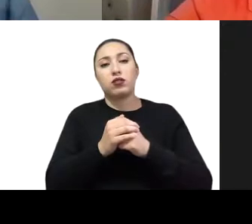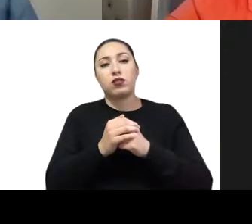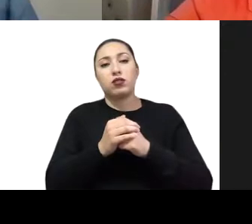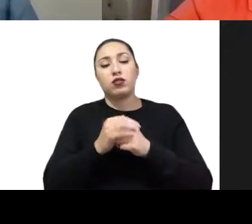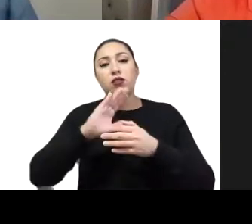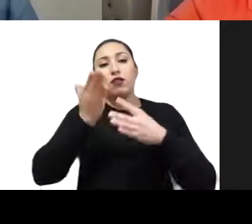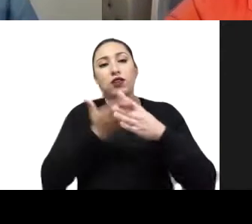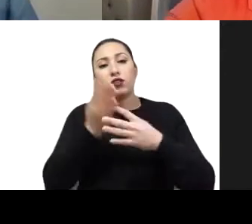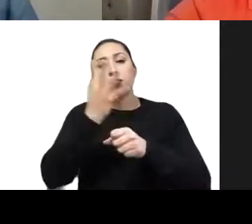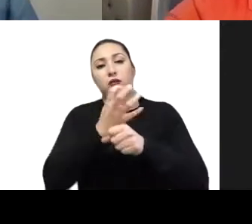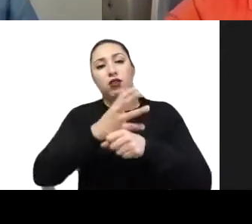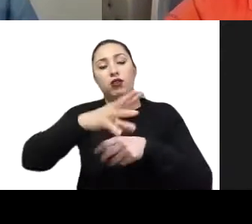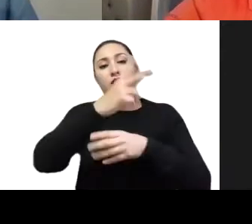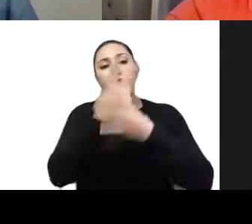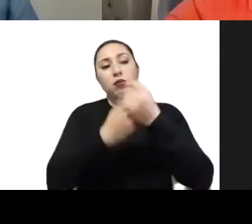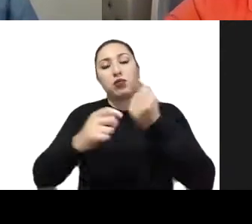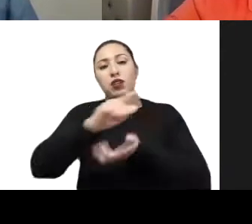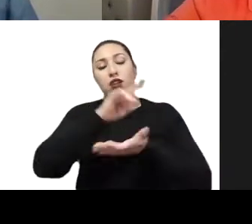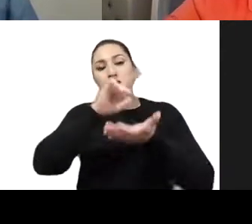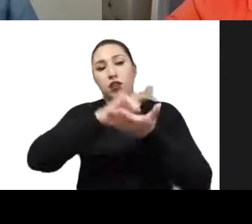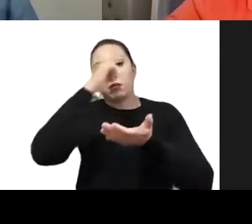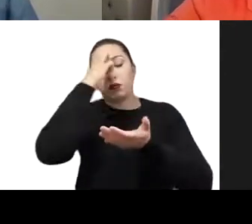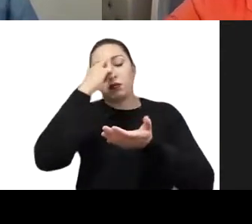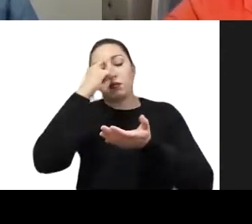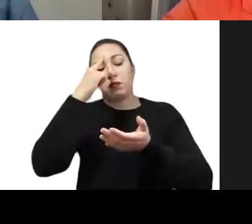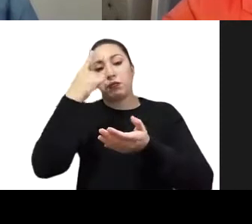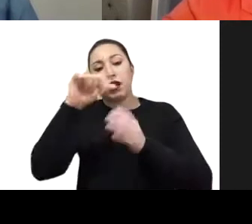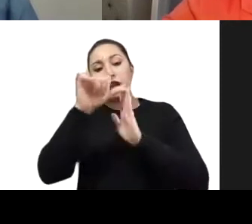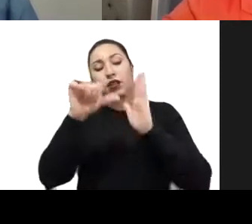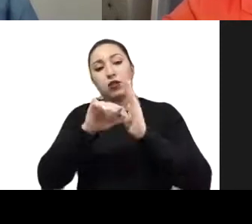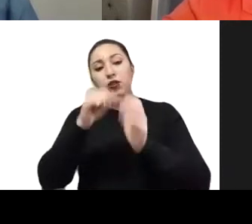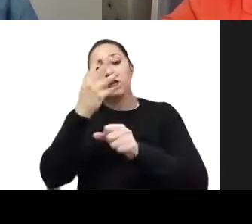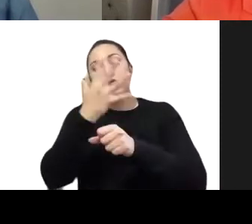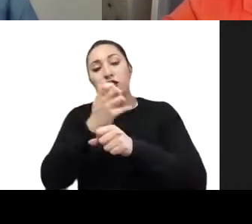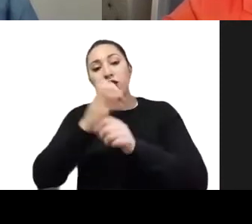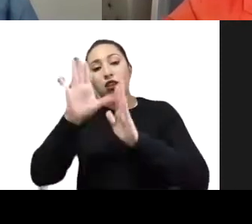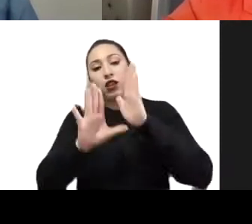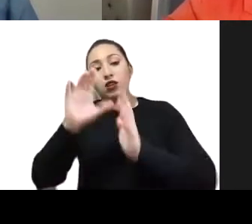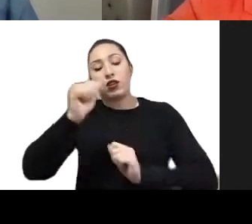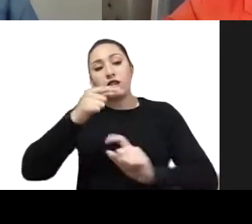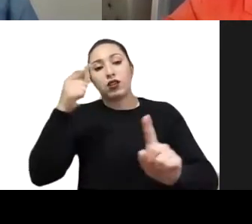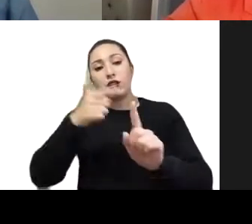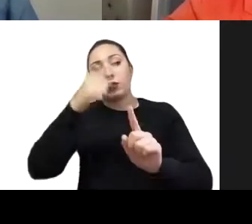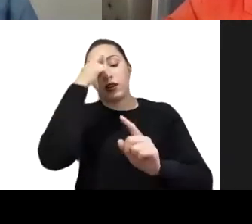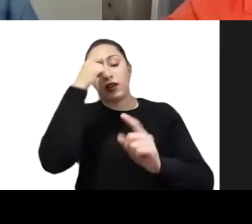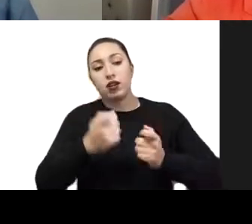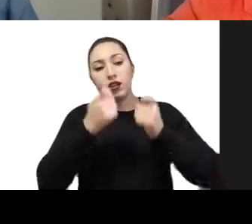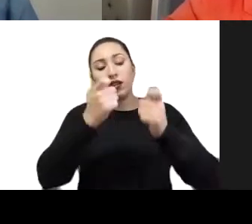cuarta, ambos de la ley reglamentaria del artículo 5 o constitucional relativo a las profesiones